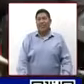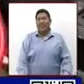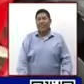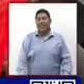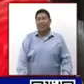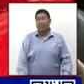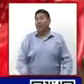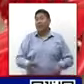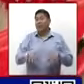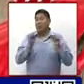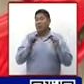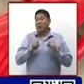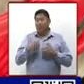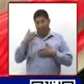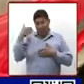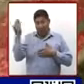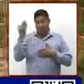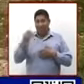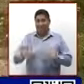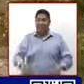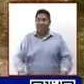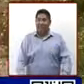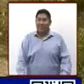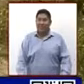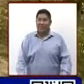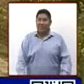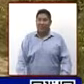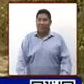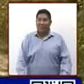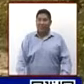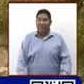Nos vamos al hogar Génesis, ahí les van a dar un techo.